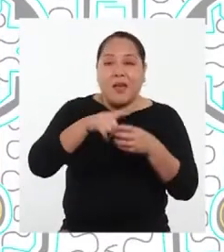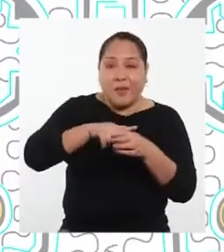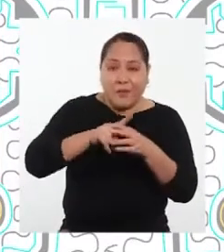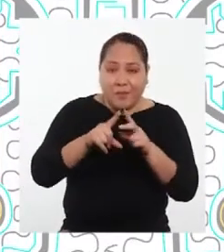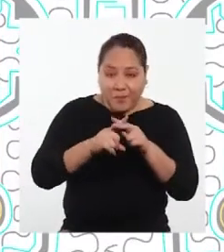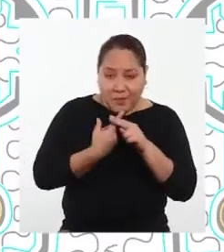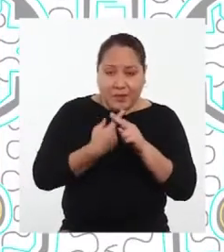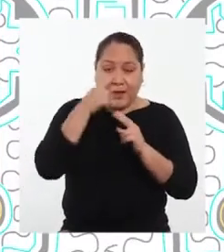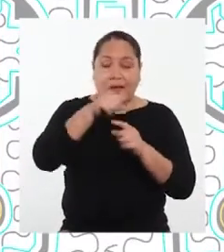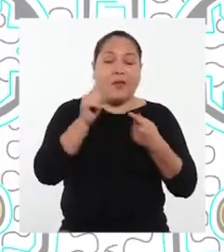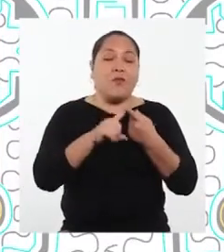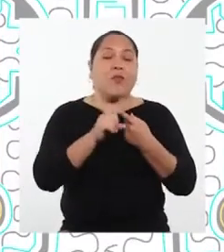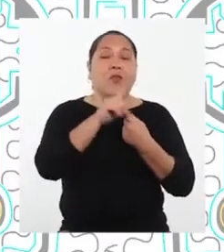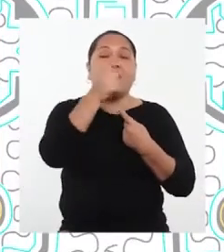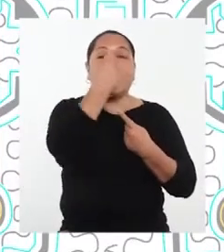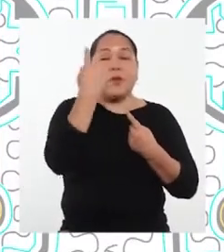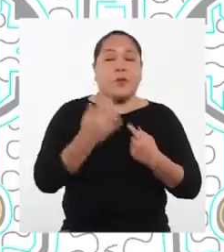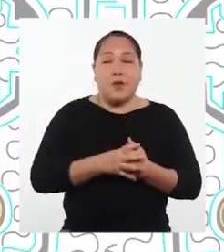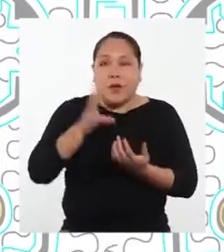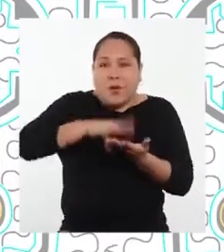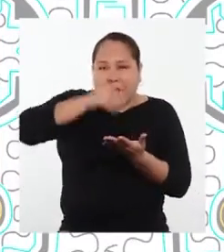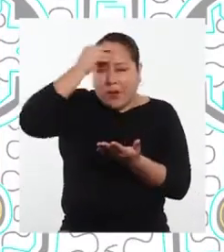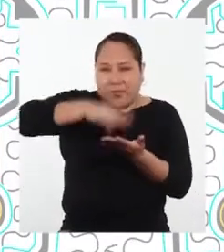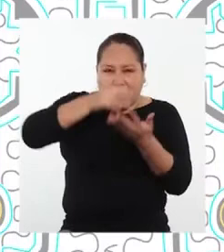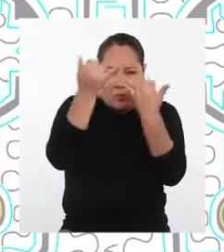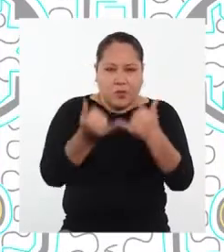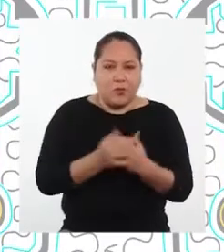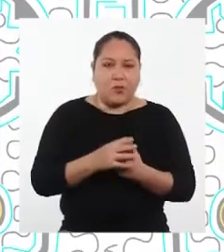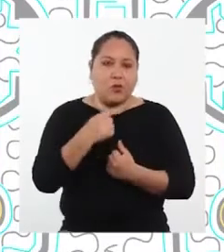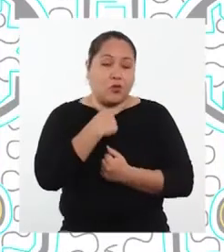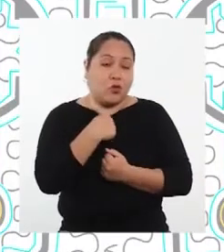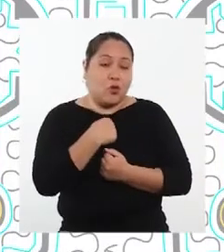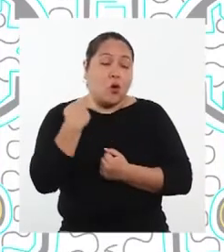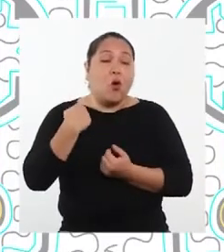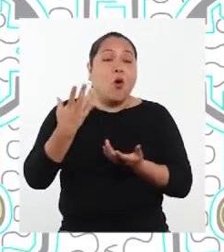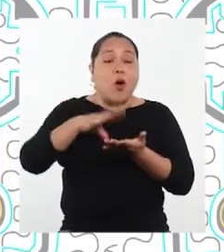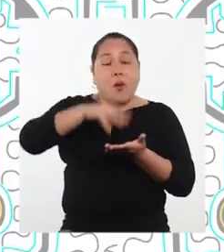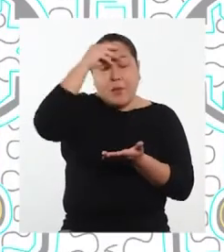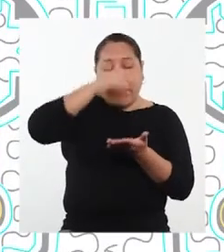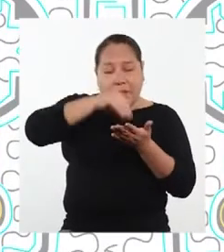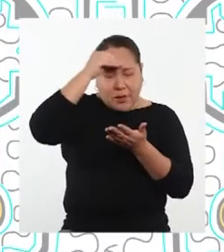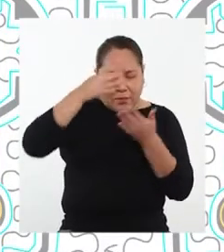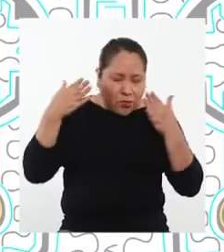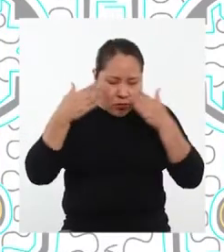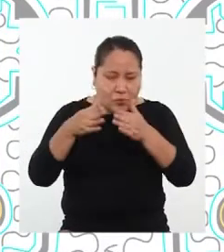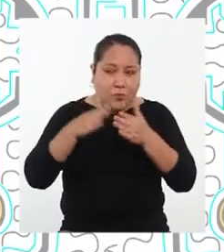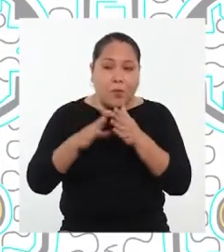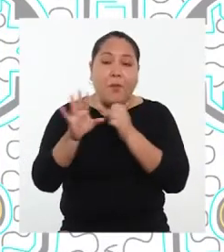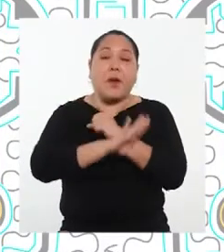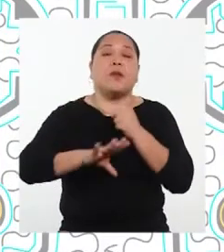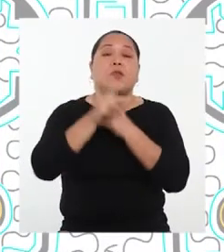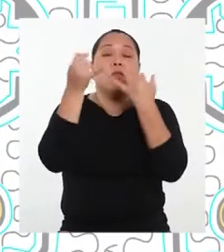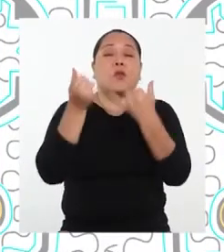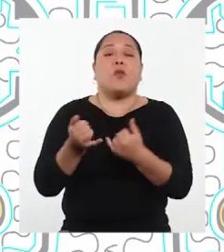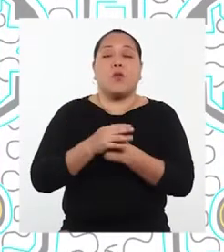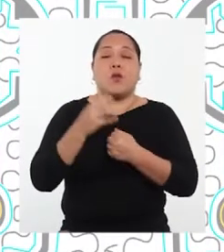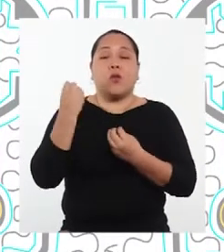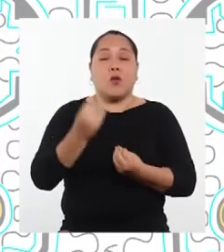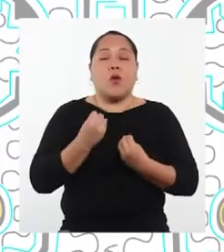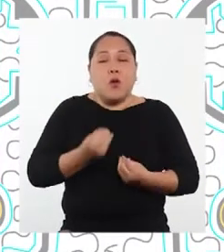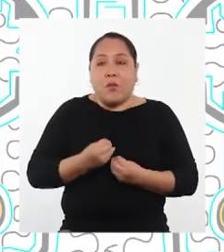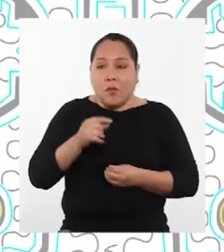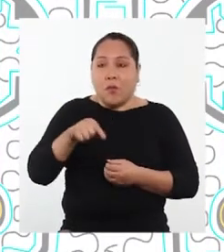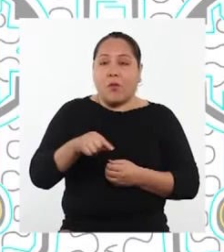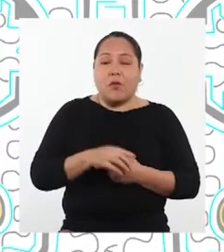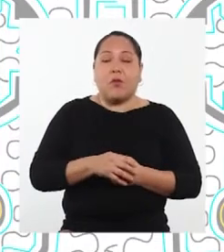quiere empezar? ¿Qué fue lo primero que aprendimos el día de hoy? ¡Yo! Lo que aprendimos principalmente el día de